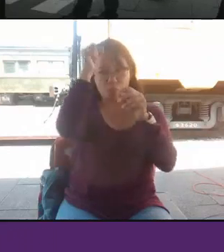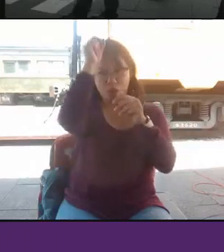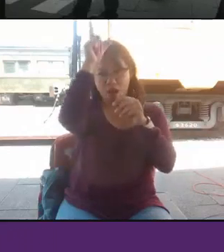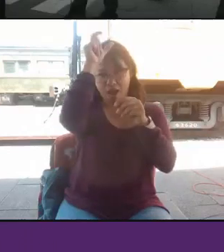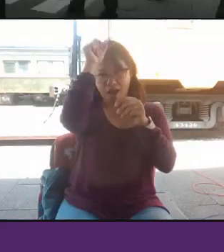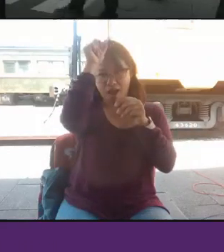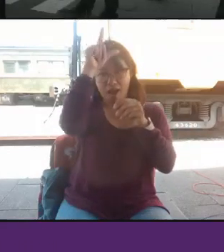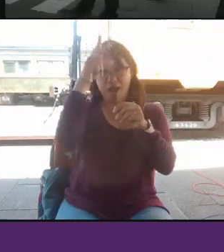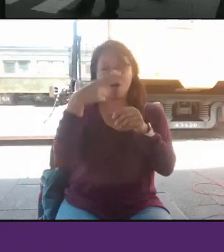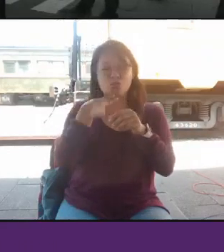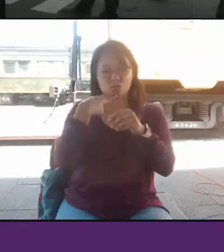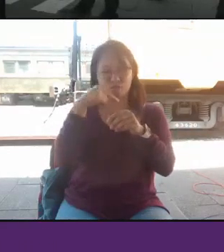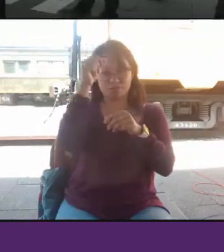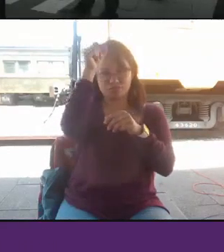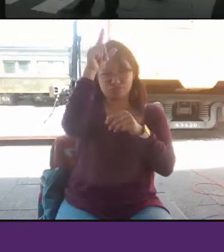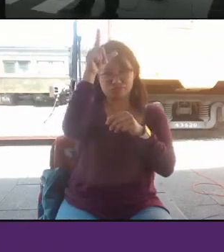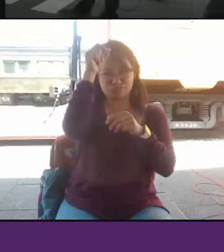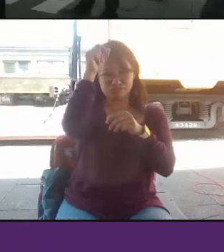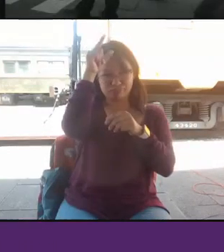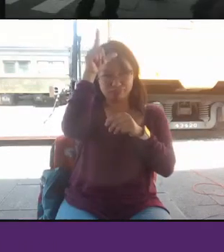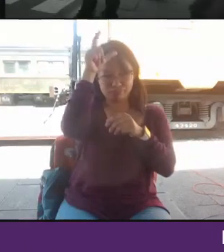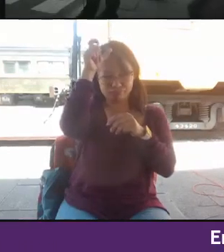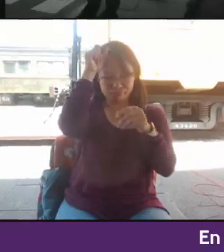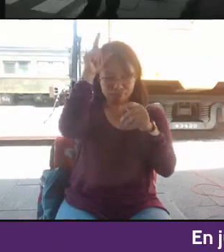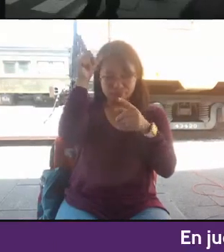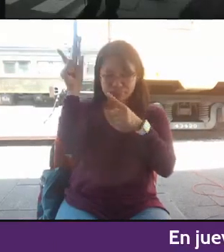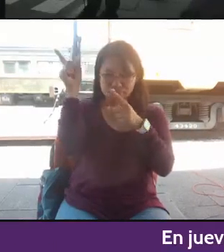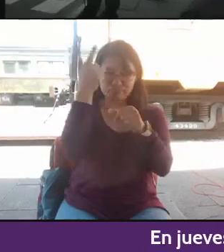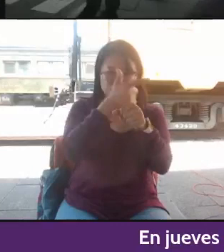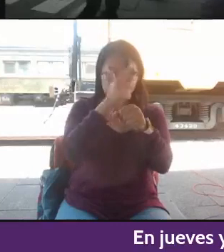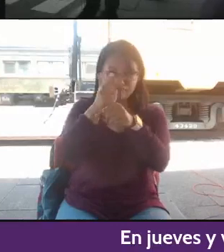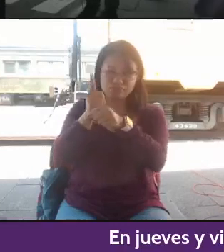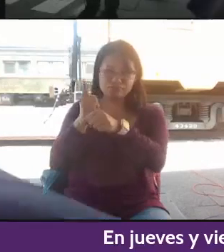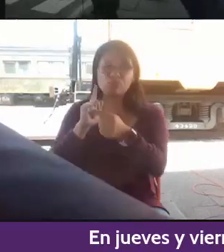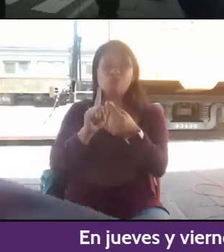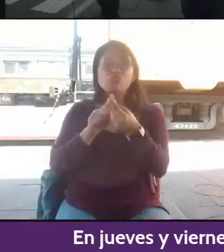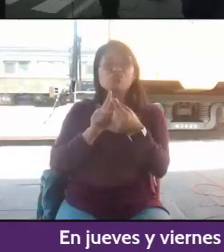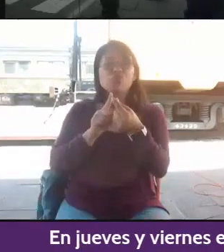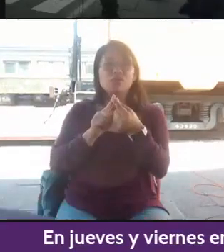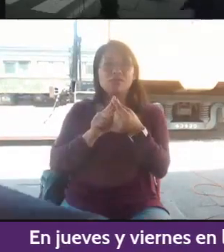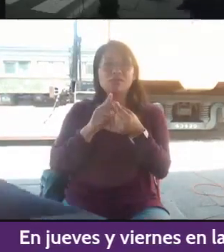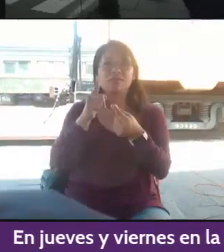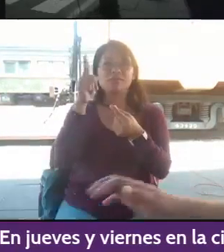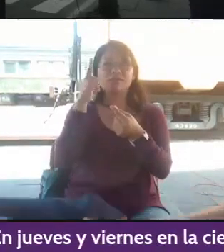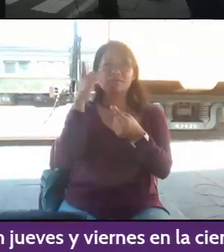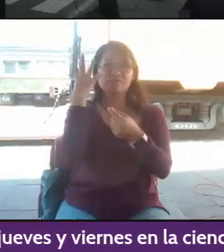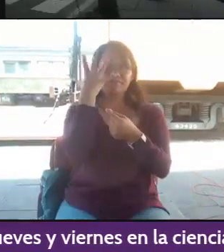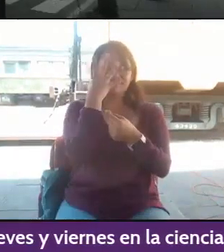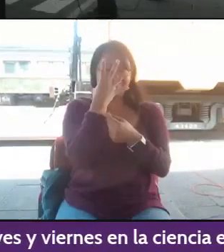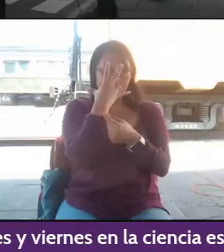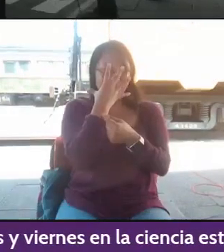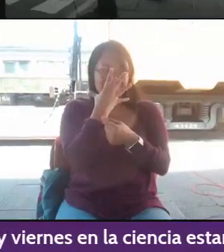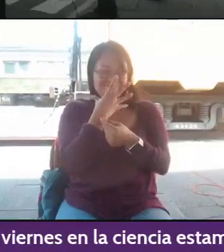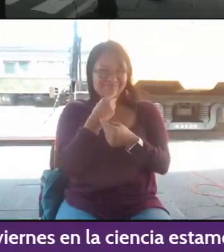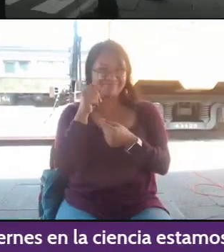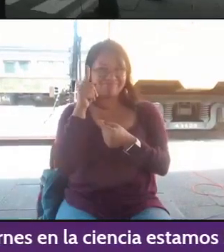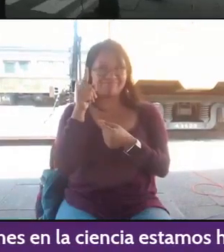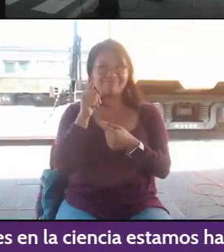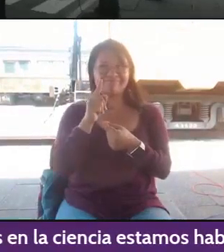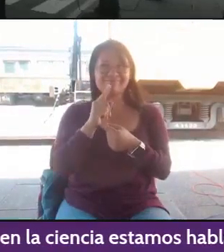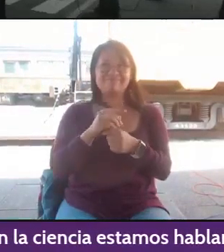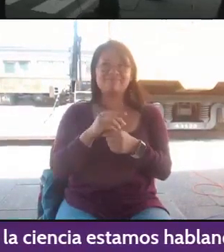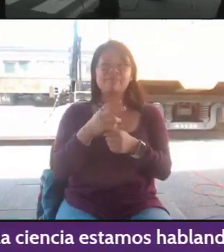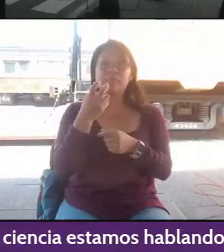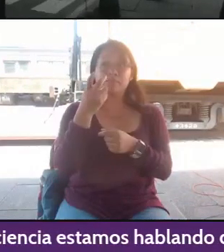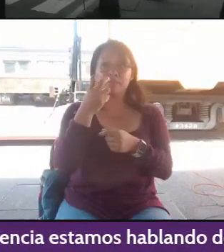que vaya dividiendo el sonido para que capte de dónde viene. Se está poniendo guapa para ustedes. Entonces, este